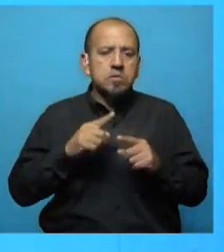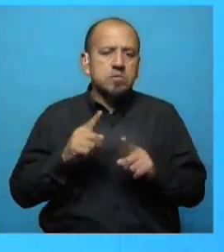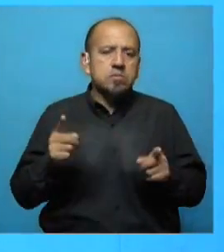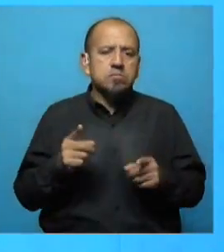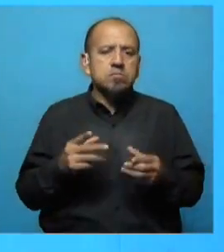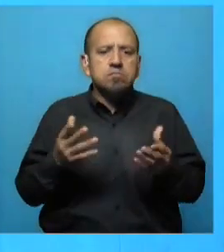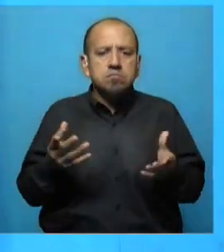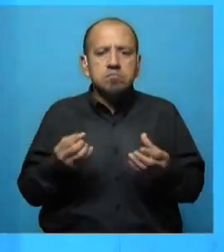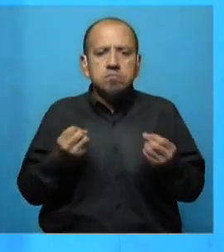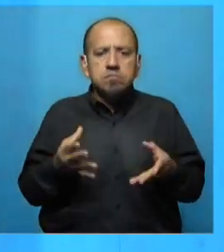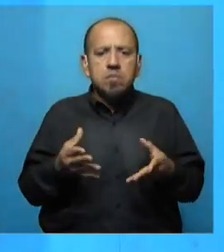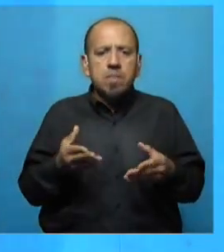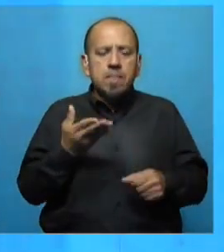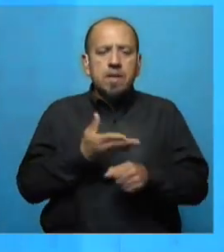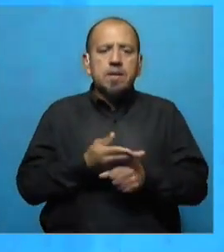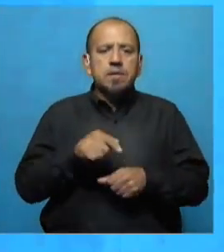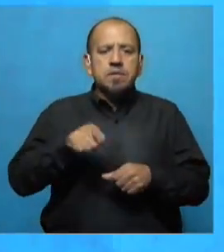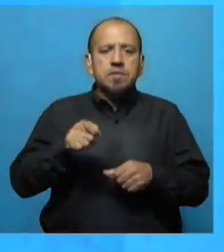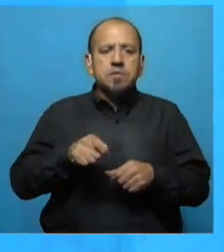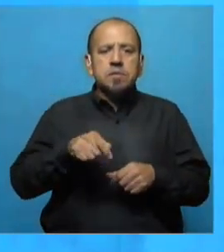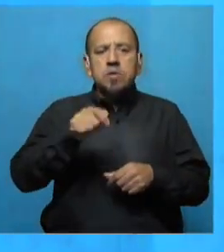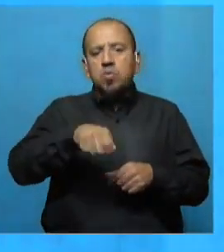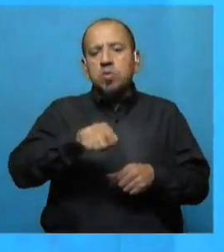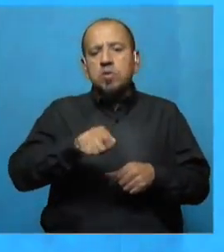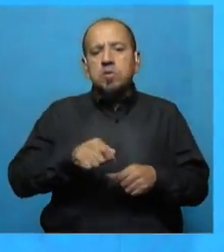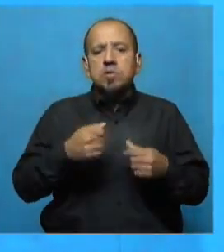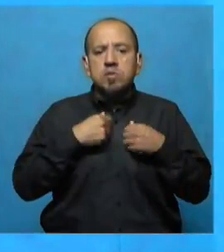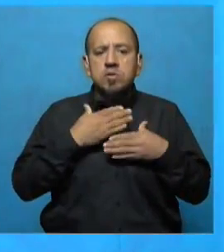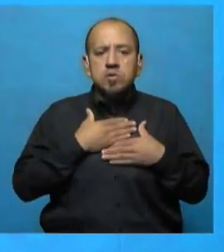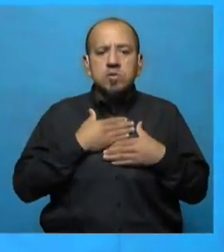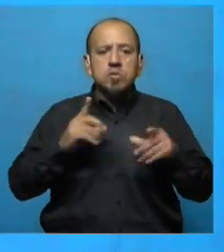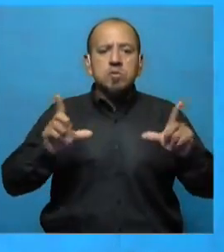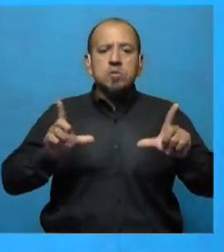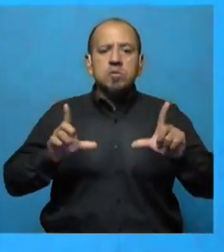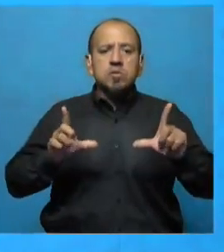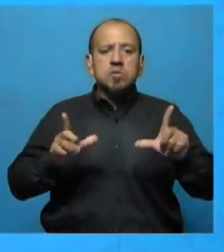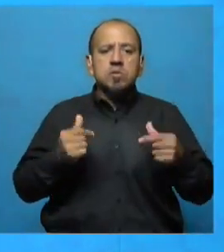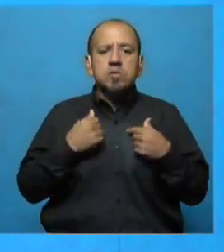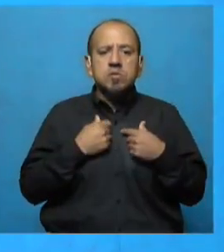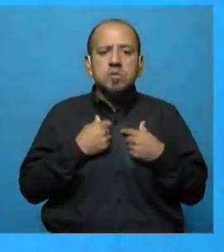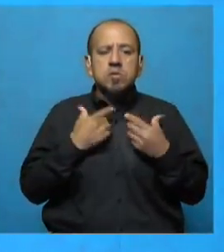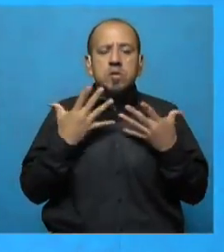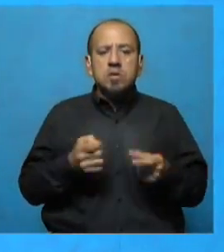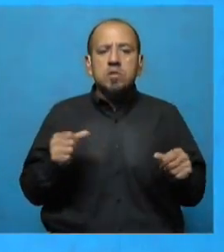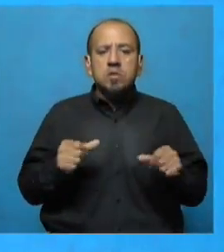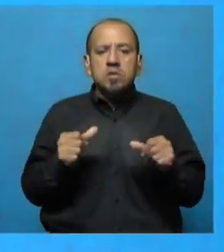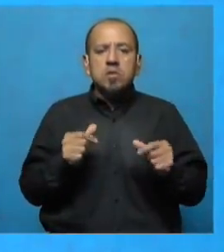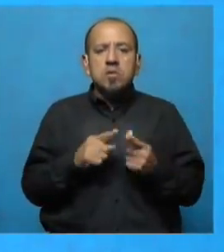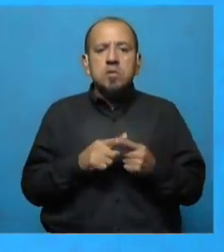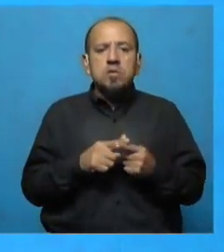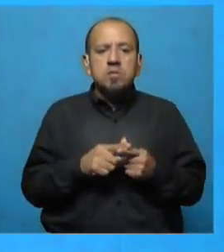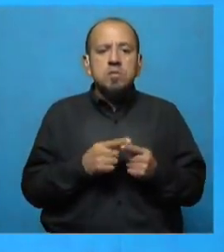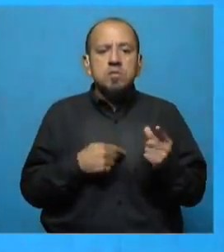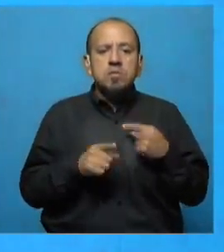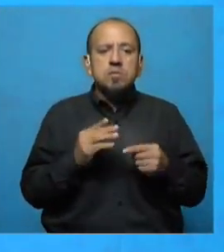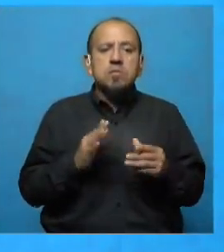eso porque pedir eso es justicia pedir a los jueces Nosotros somos un programa de televisión y vamos a hacer lo que tengamos ganas este y siempre